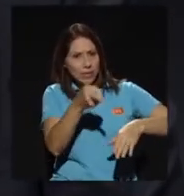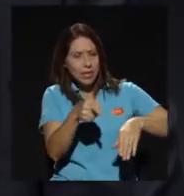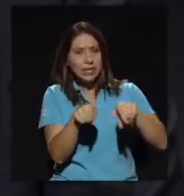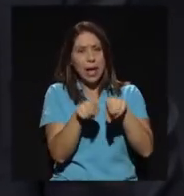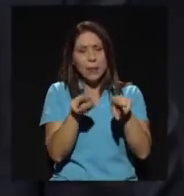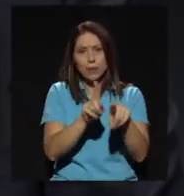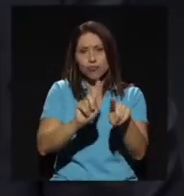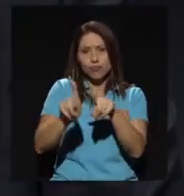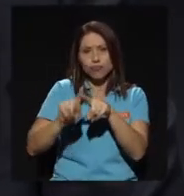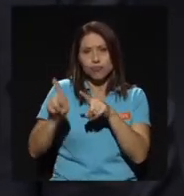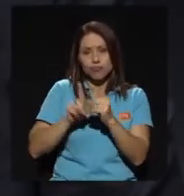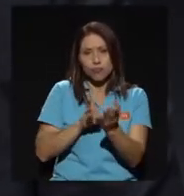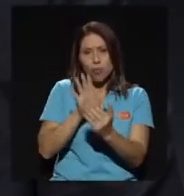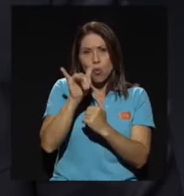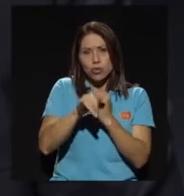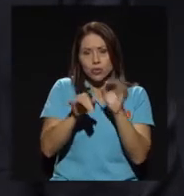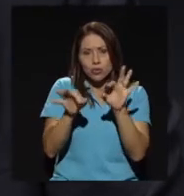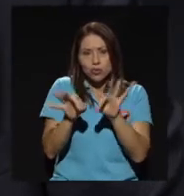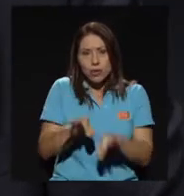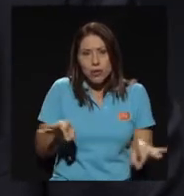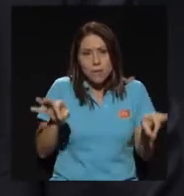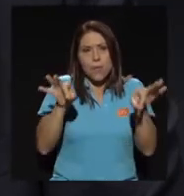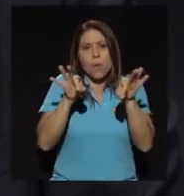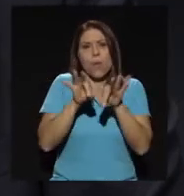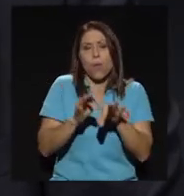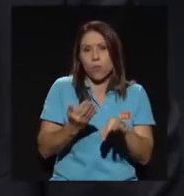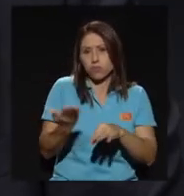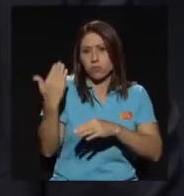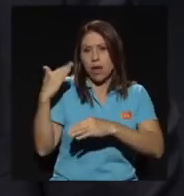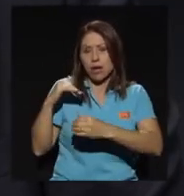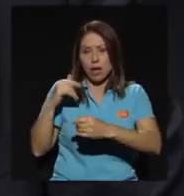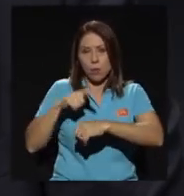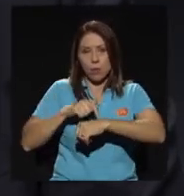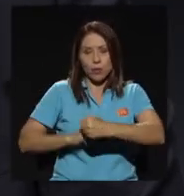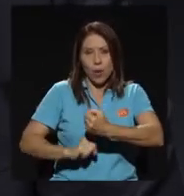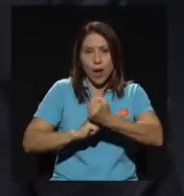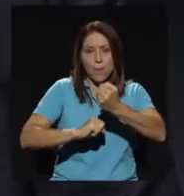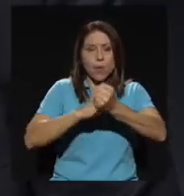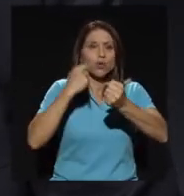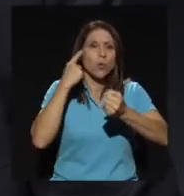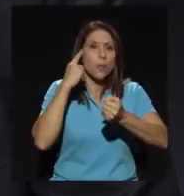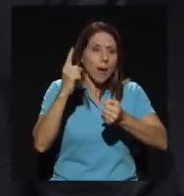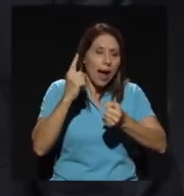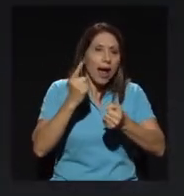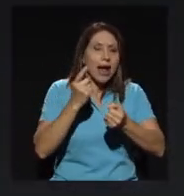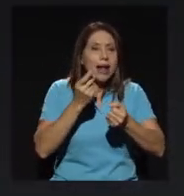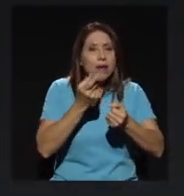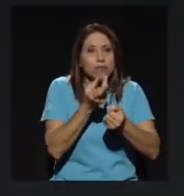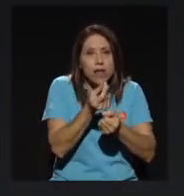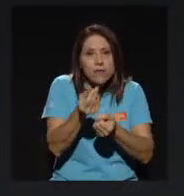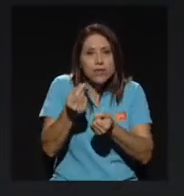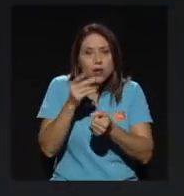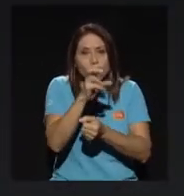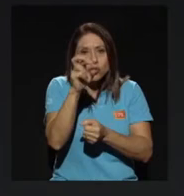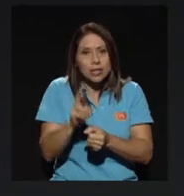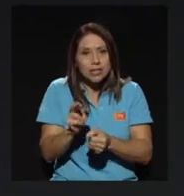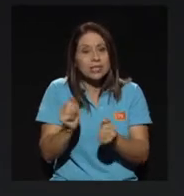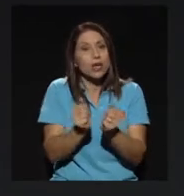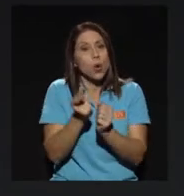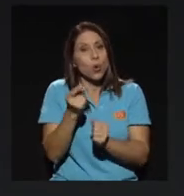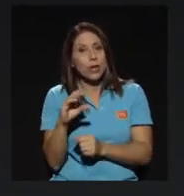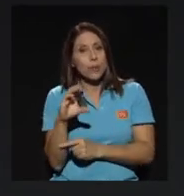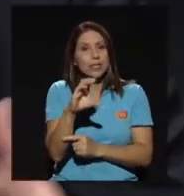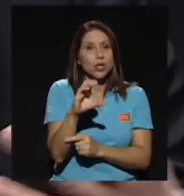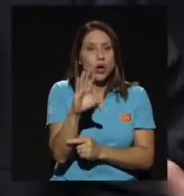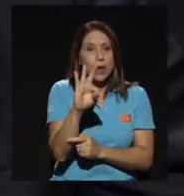de importancia apoyo en aquel momento para el fisco costarricense a través de una inversión en bonos que fue muy importante